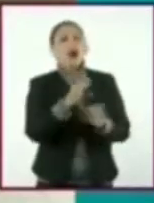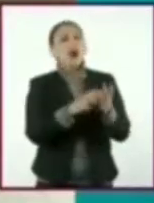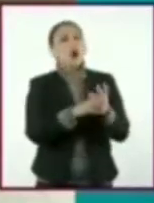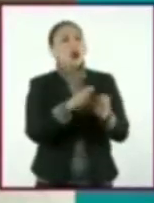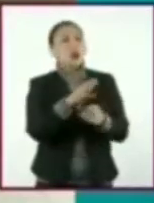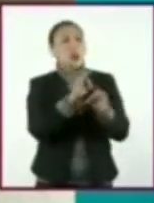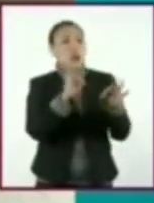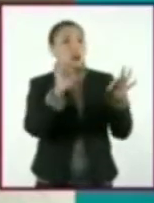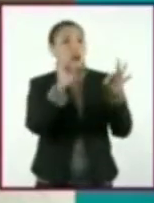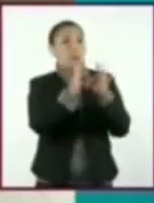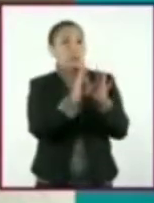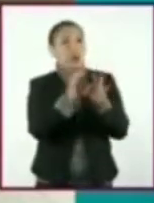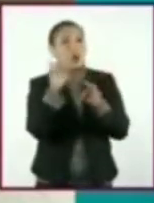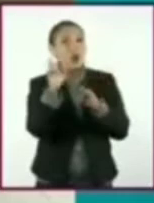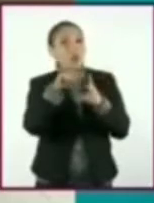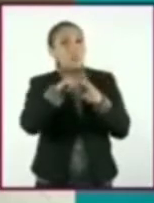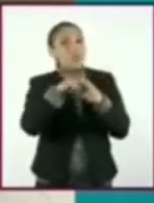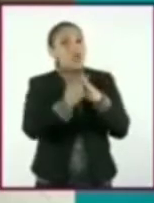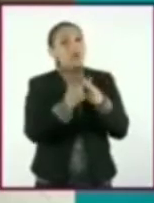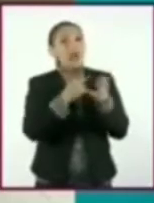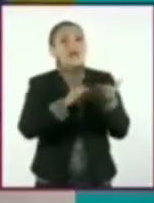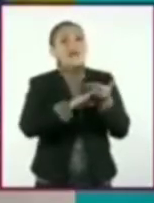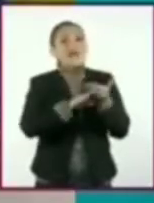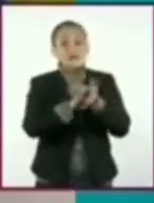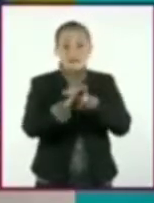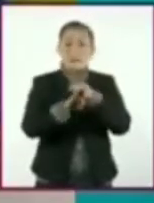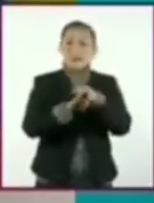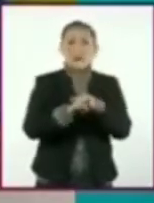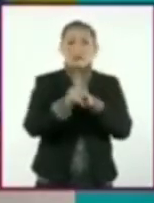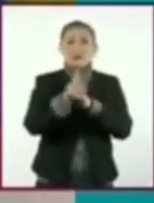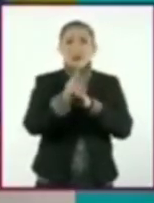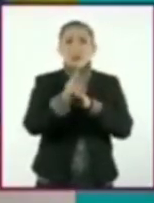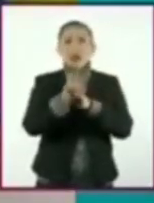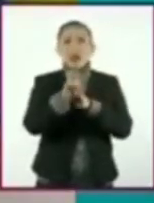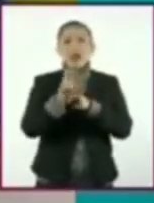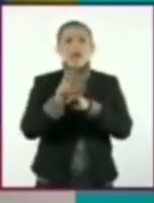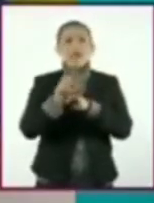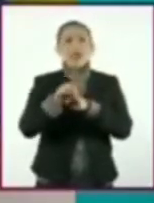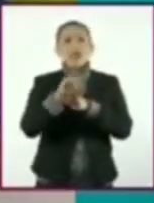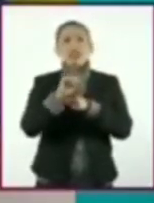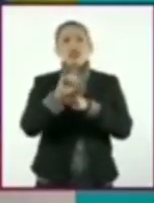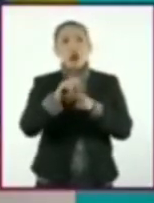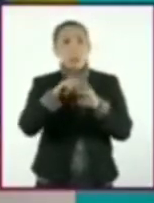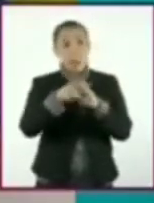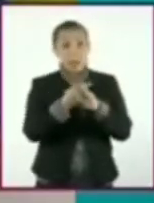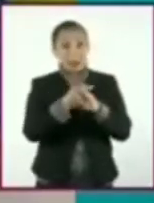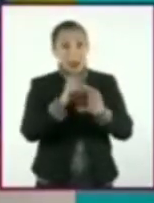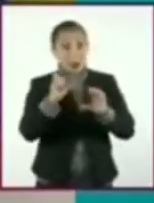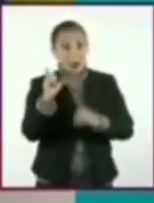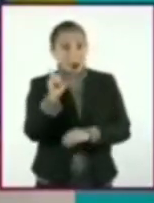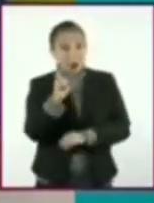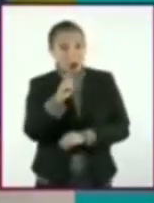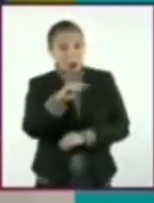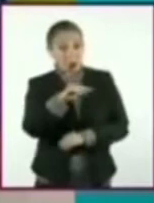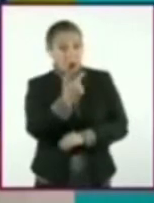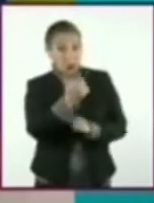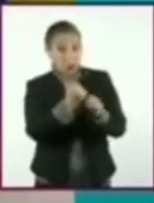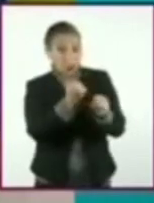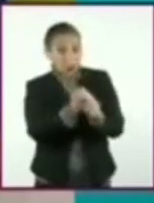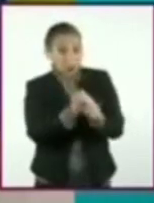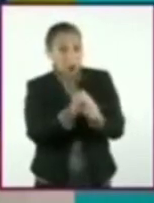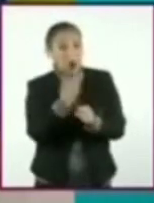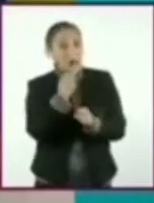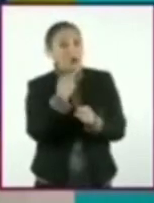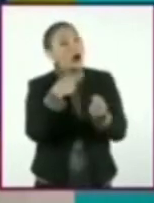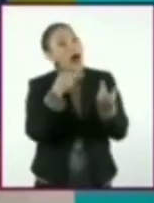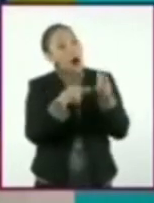súper importante es desde dónde empieza la prevención. Porque muchas veces creemos que la prevención empieza a los 12 años